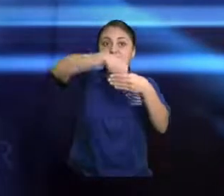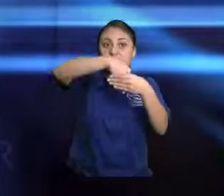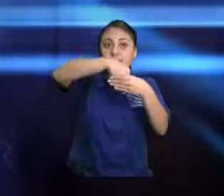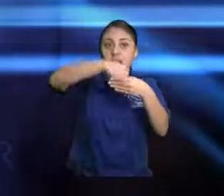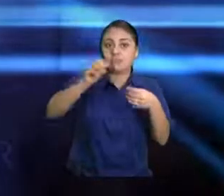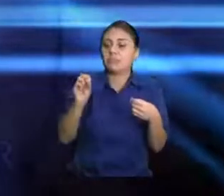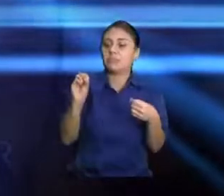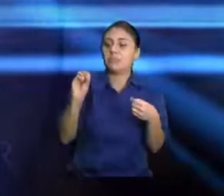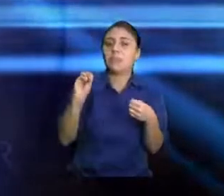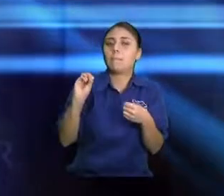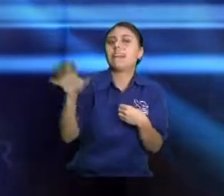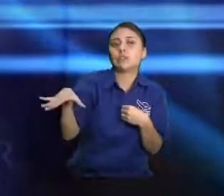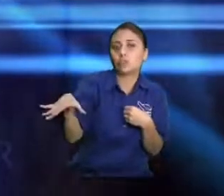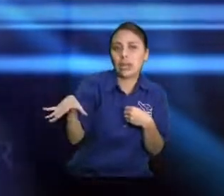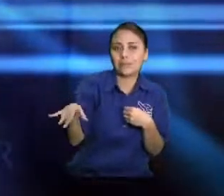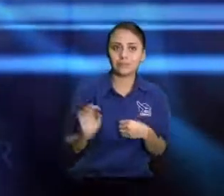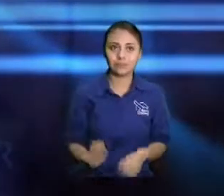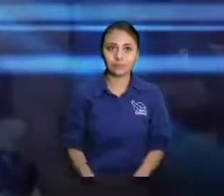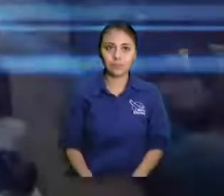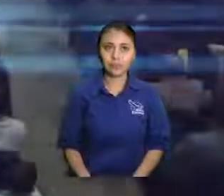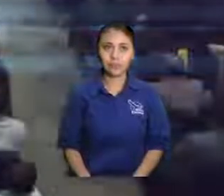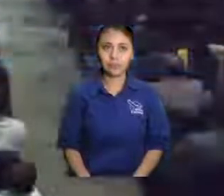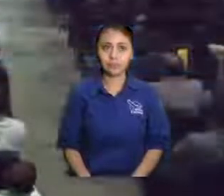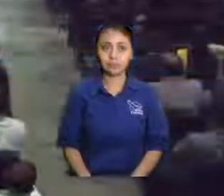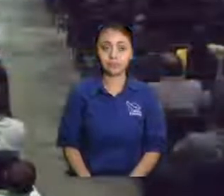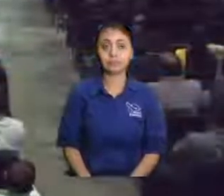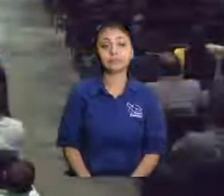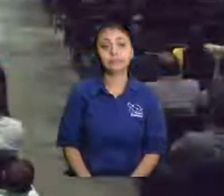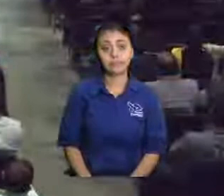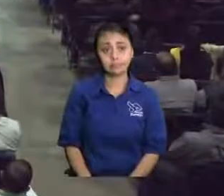¿Cómo así? O sea, agarran un sobre y...